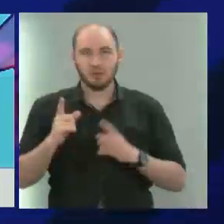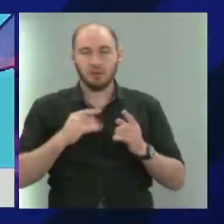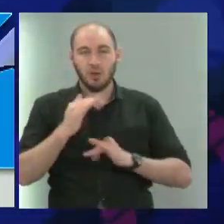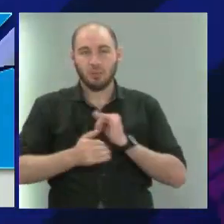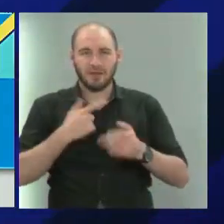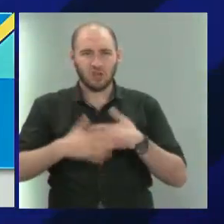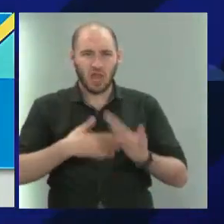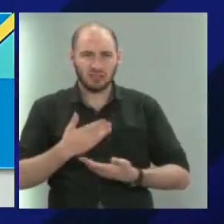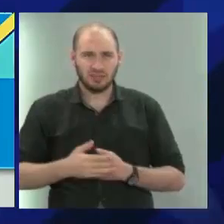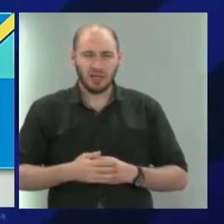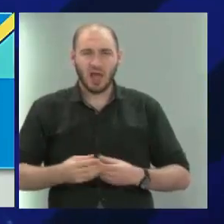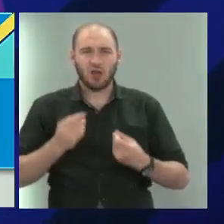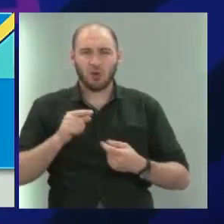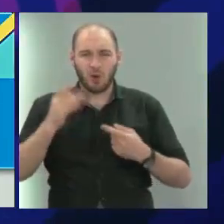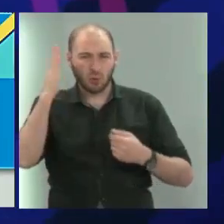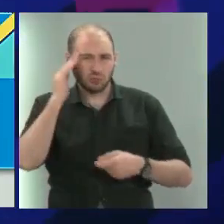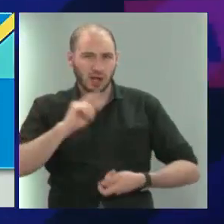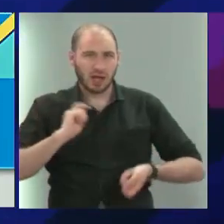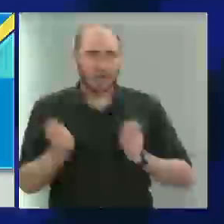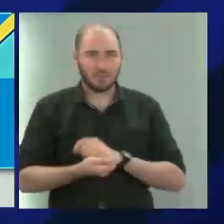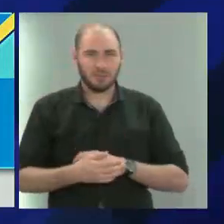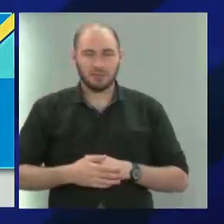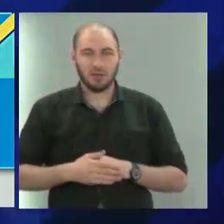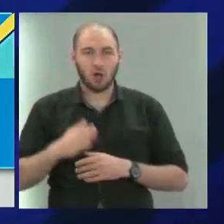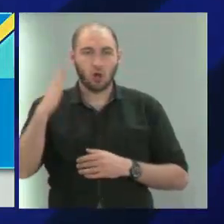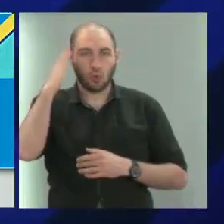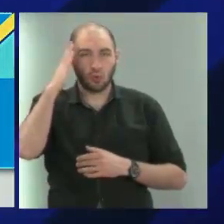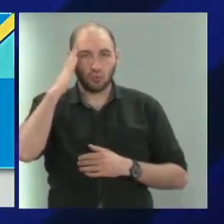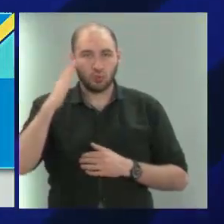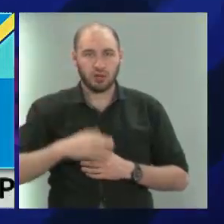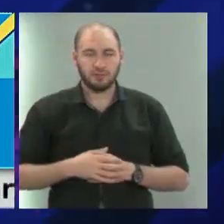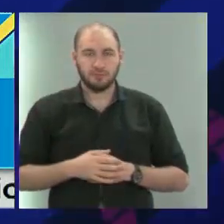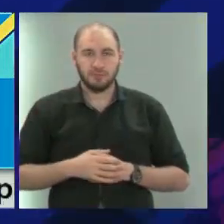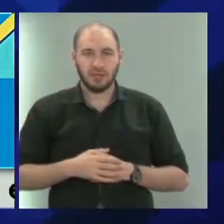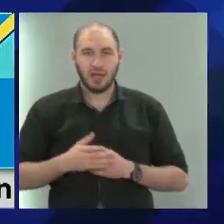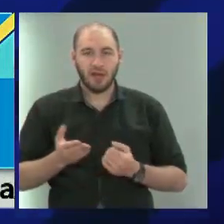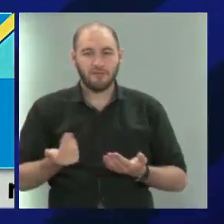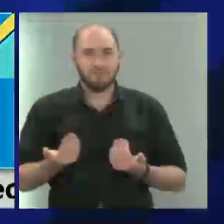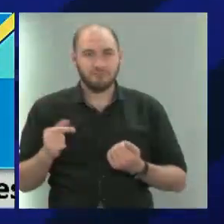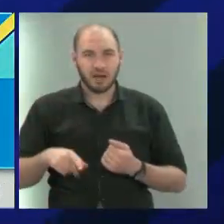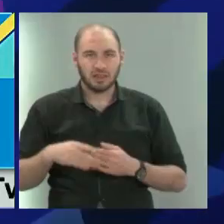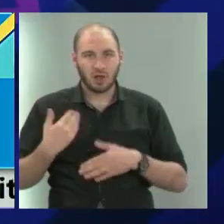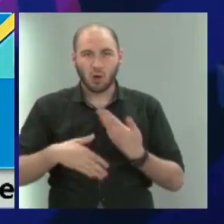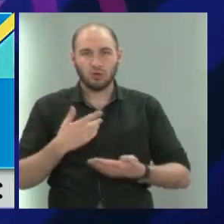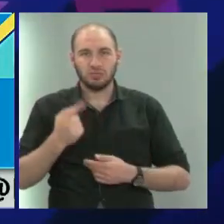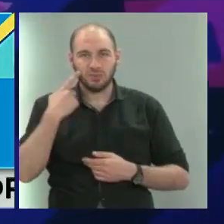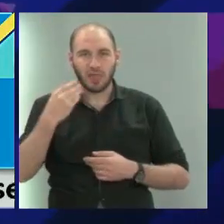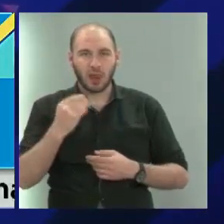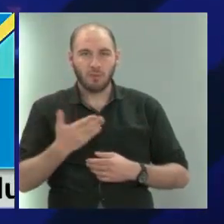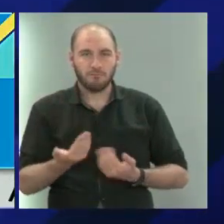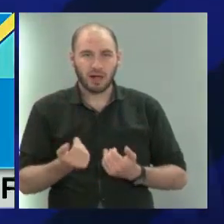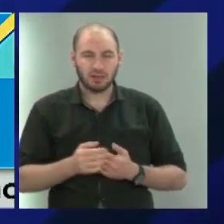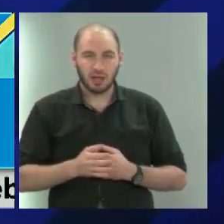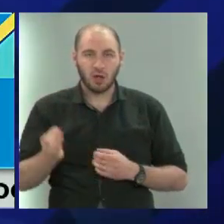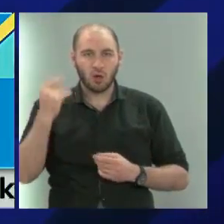de violencia. Entonces, ¿cómo hacemos para cambiar esta cultura? ¿No? Una cultura que le está faltando construcción de ciudadanía, o por lo menos